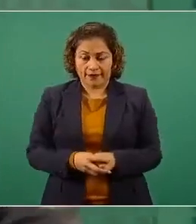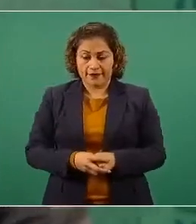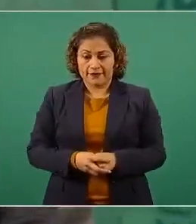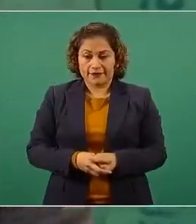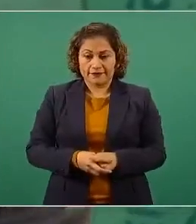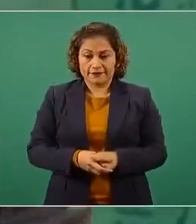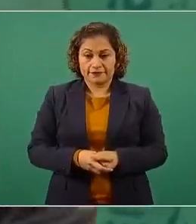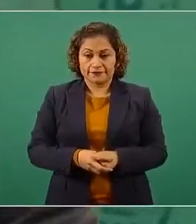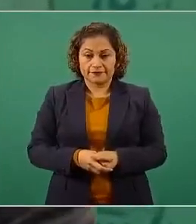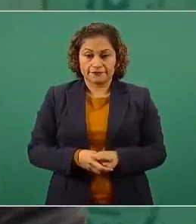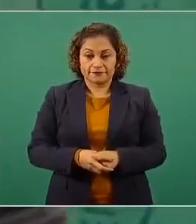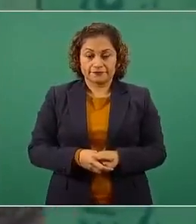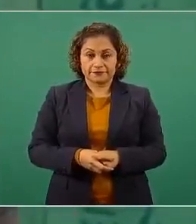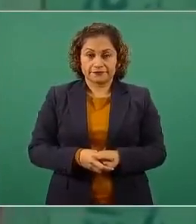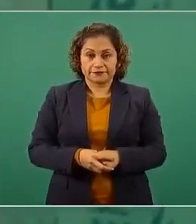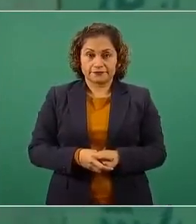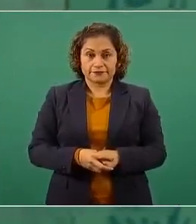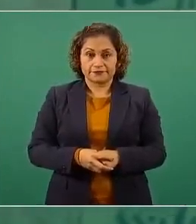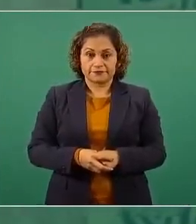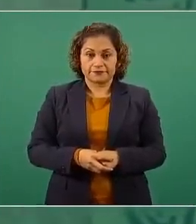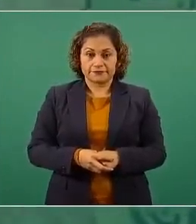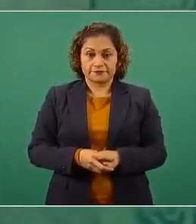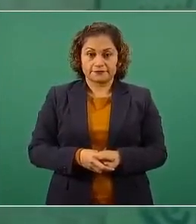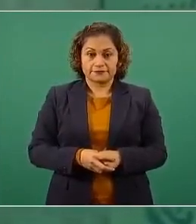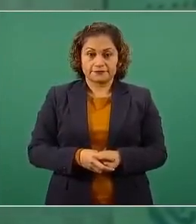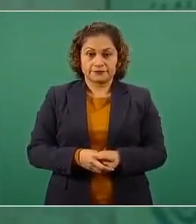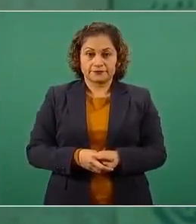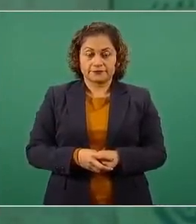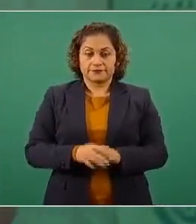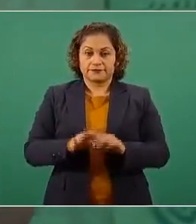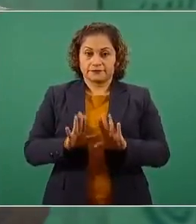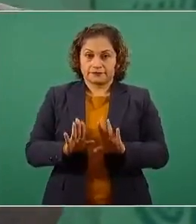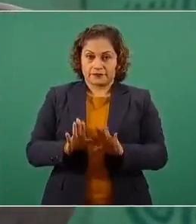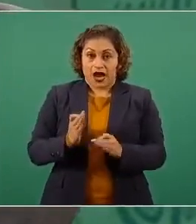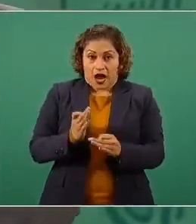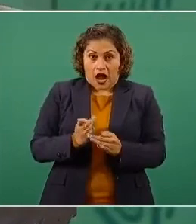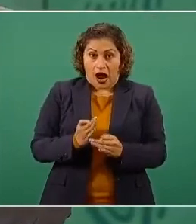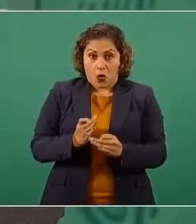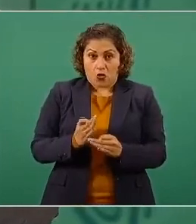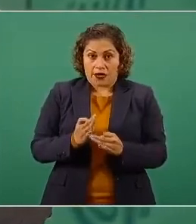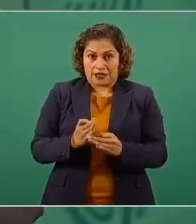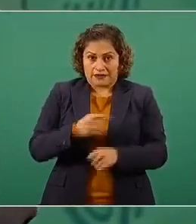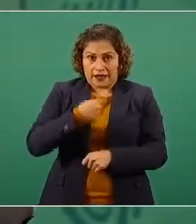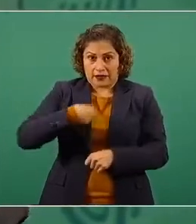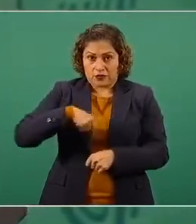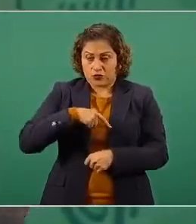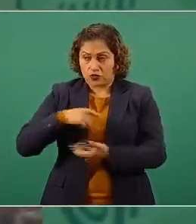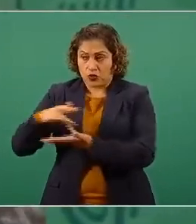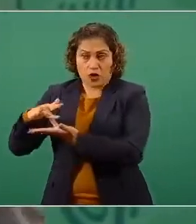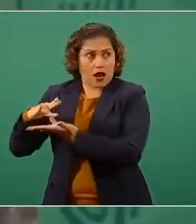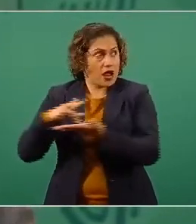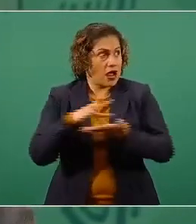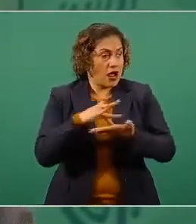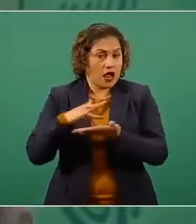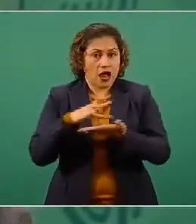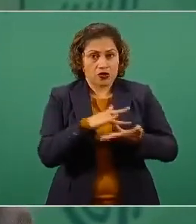Si eso les está afectando en Estados Unidos,